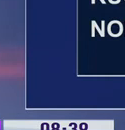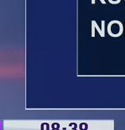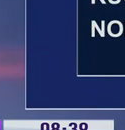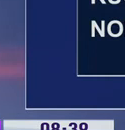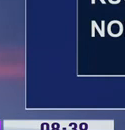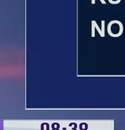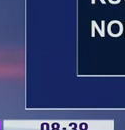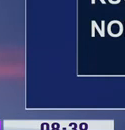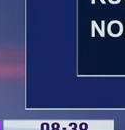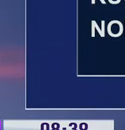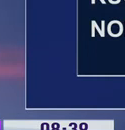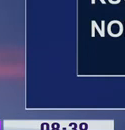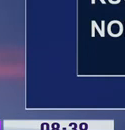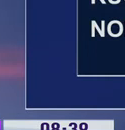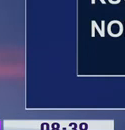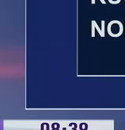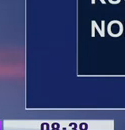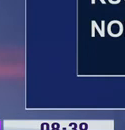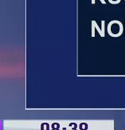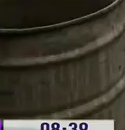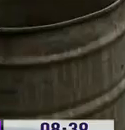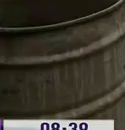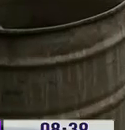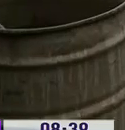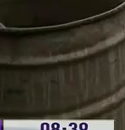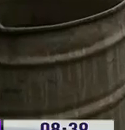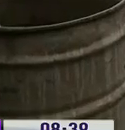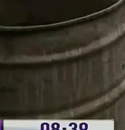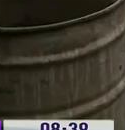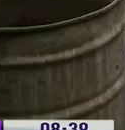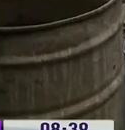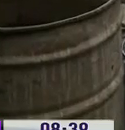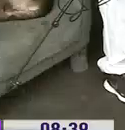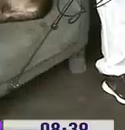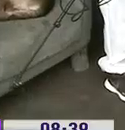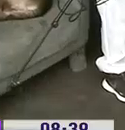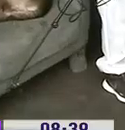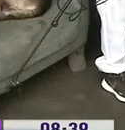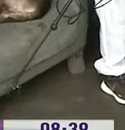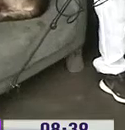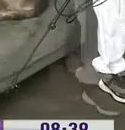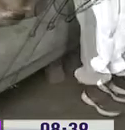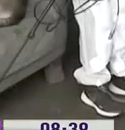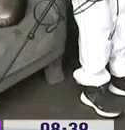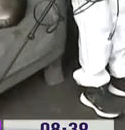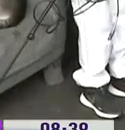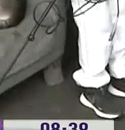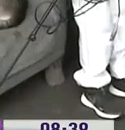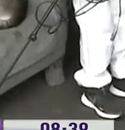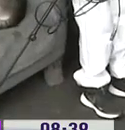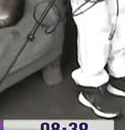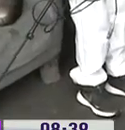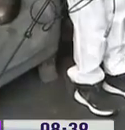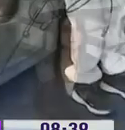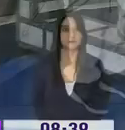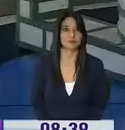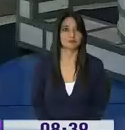1792-0055-74001 a nombre de la Fundación Jonathan. Con cámaras de Omar Flores, en Quito informó Adriana Rojas.